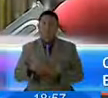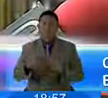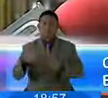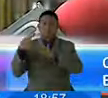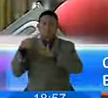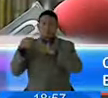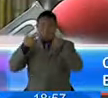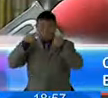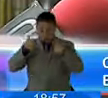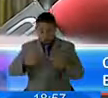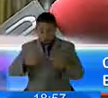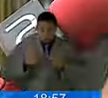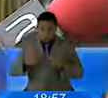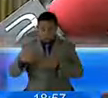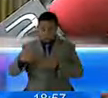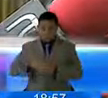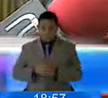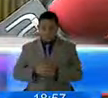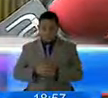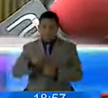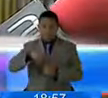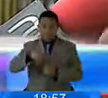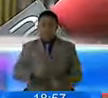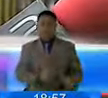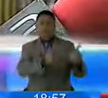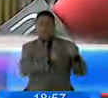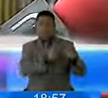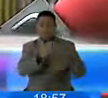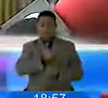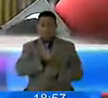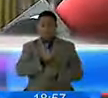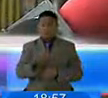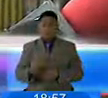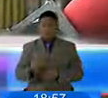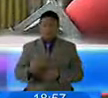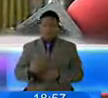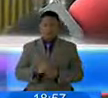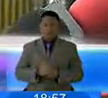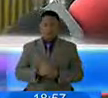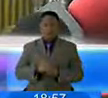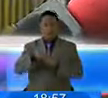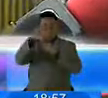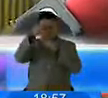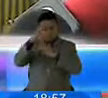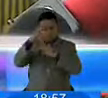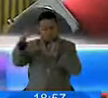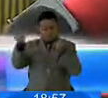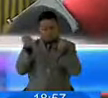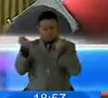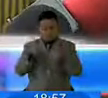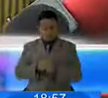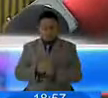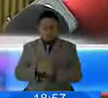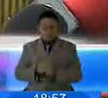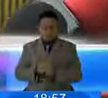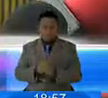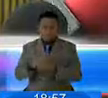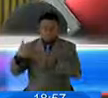custodia del glorioso Ejército, a cual me he honrado en comandar, fue algún